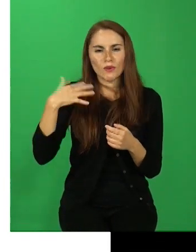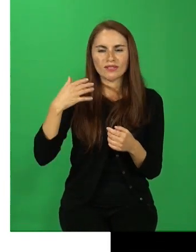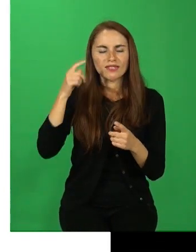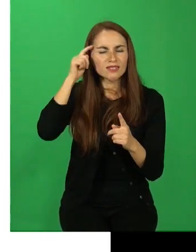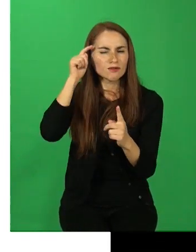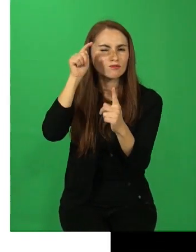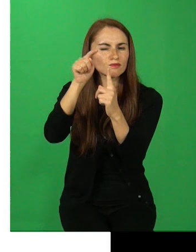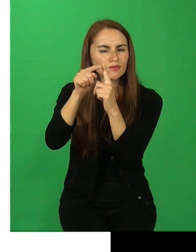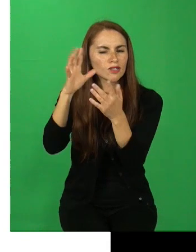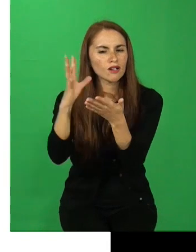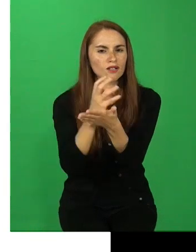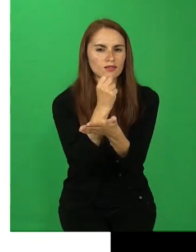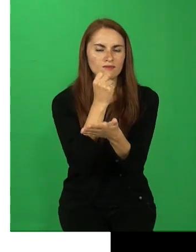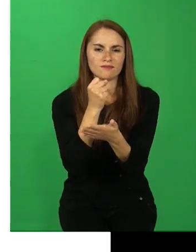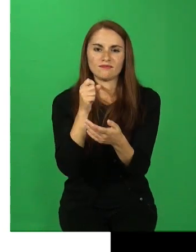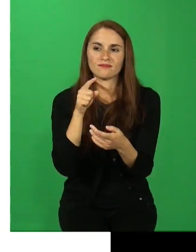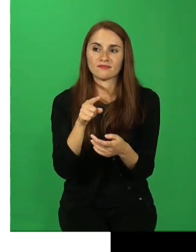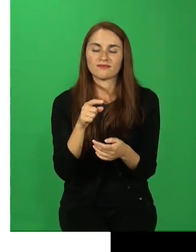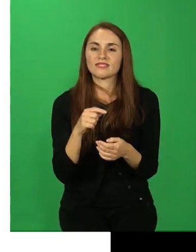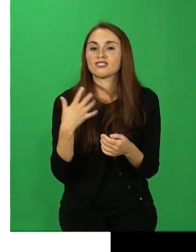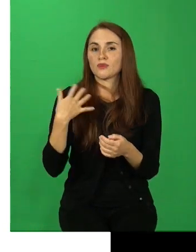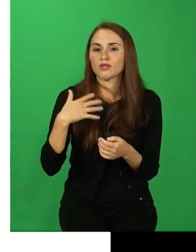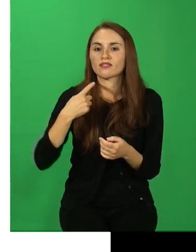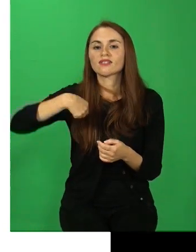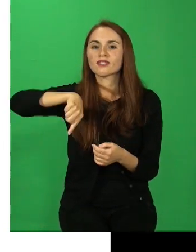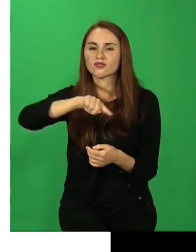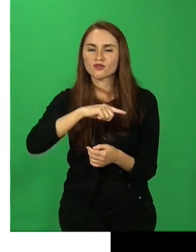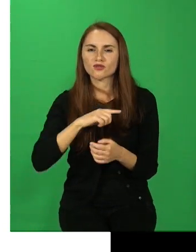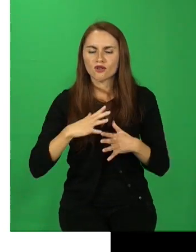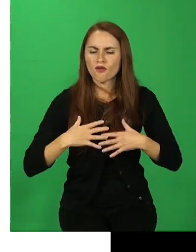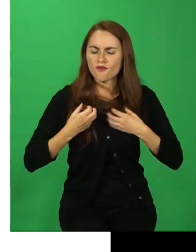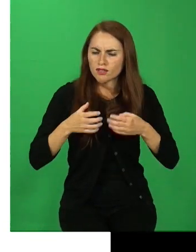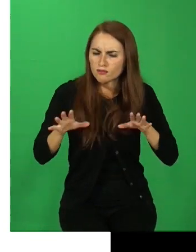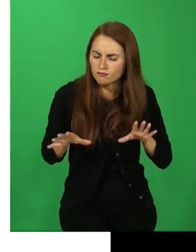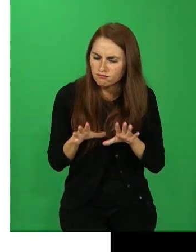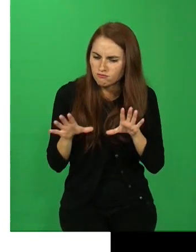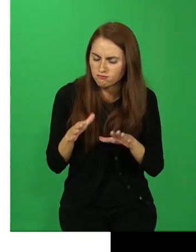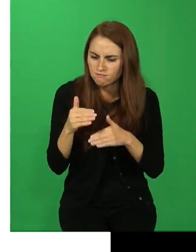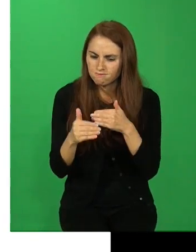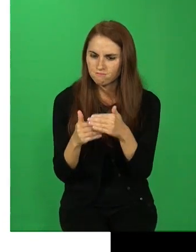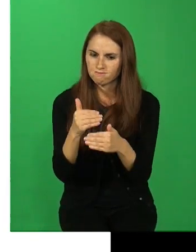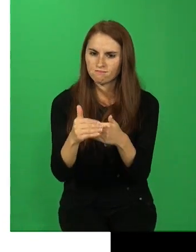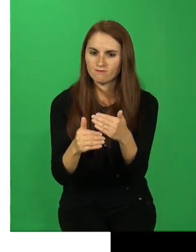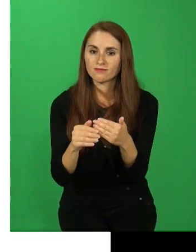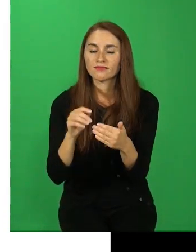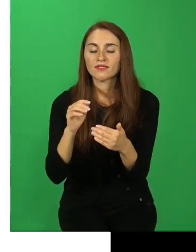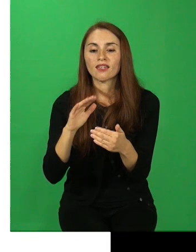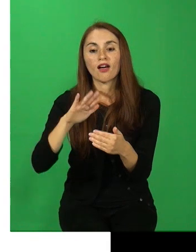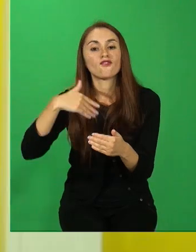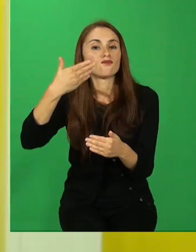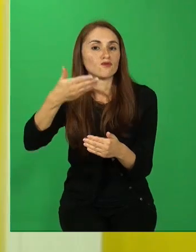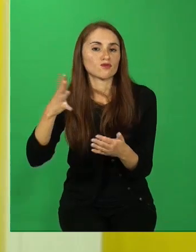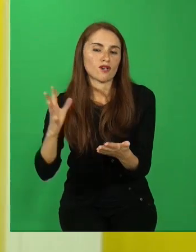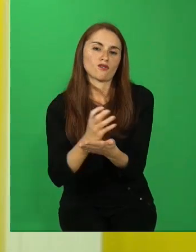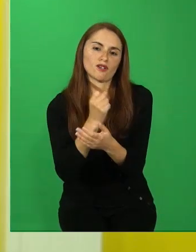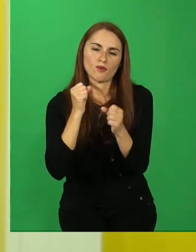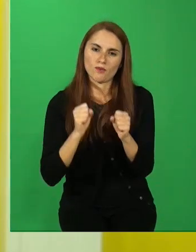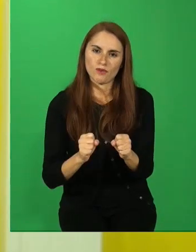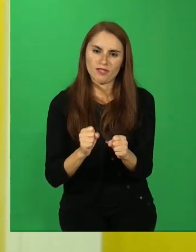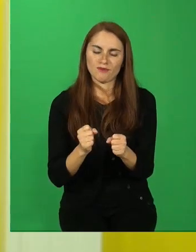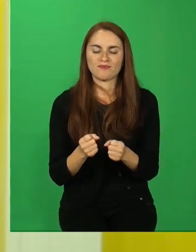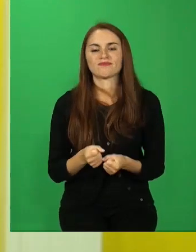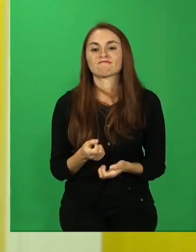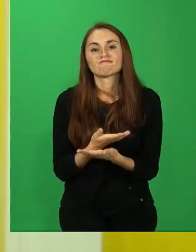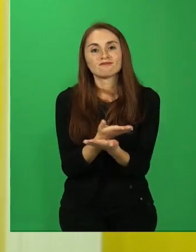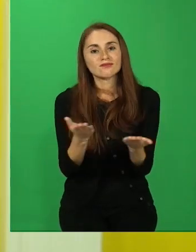de tener nuestros objetivos claros y que todas las acciones y el esfuerzo que hagamos el día de hoy pronto tendrán su recompensa. Espero